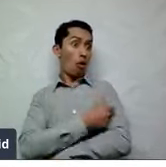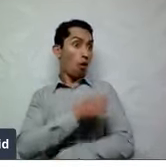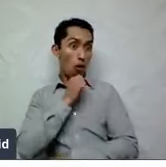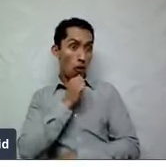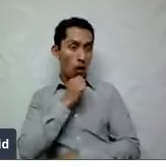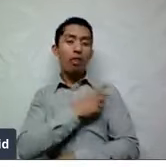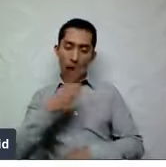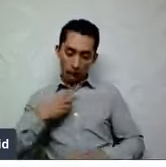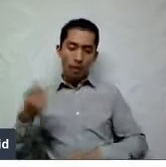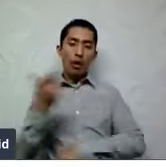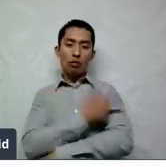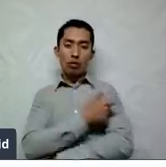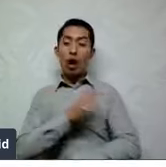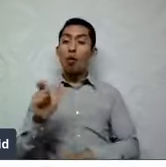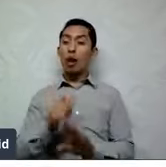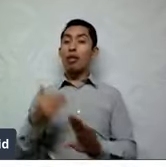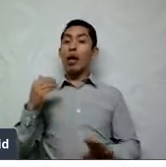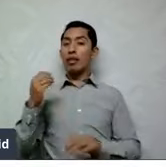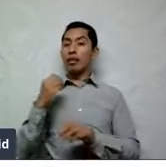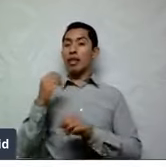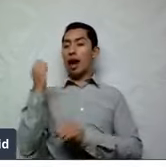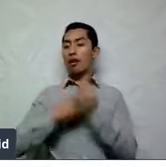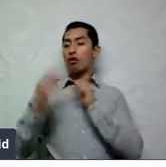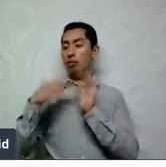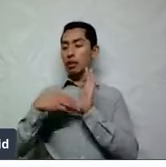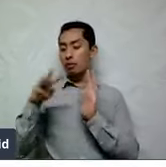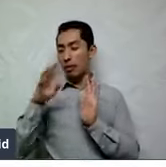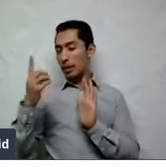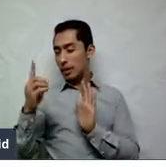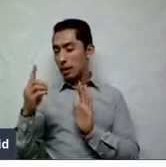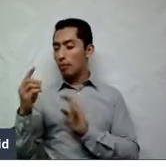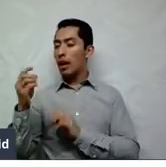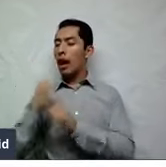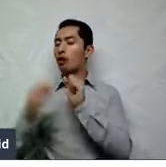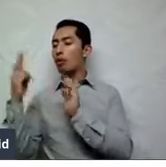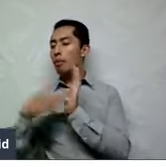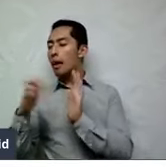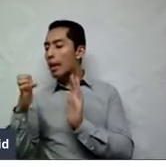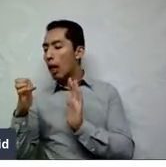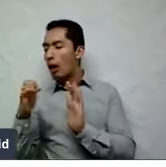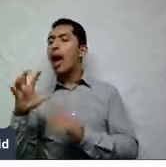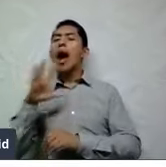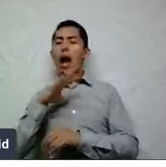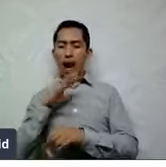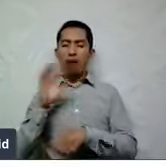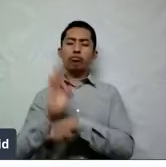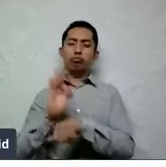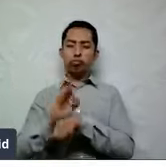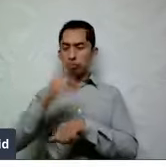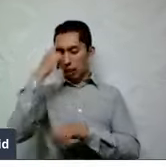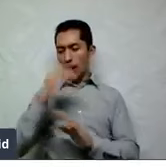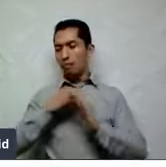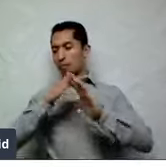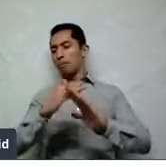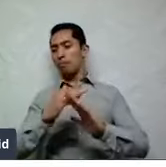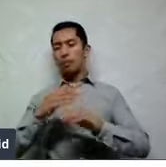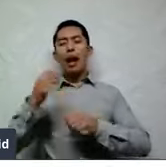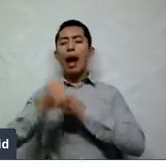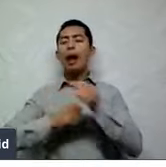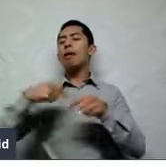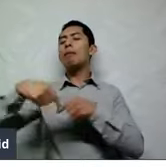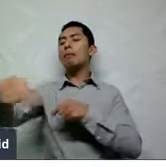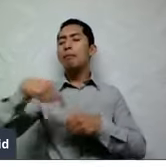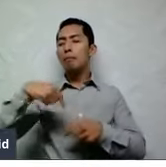se vacunaron a finales del año y principios de este año tienen protección para este periodo final del año. Pero